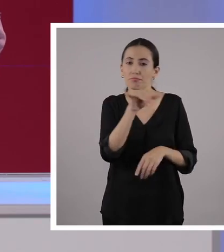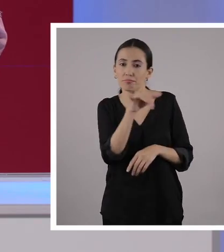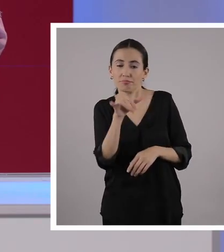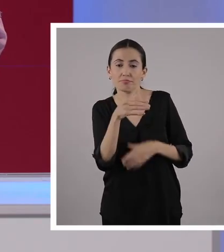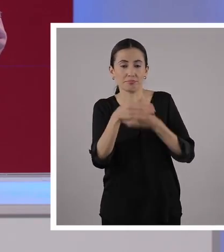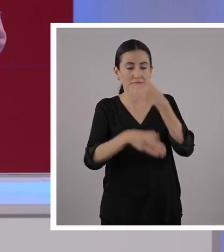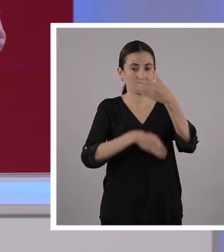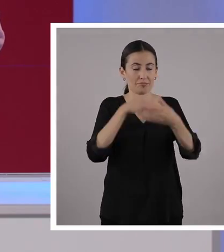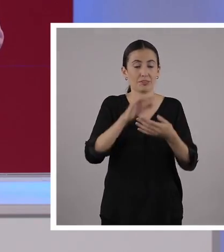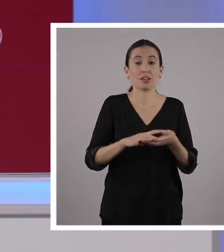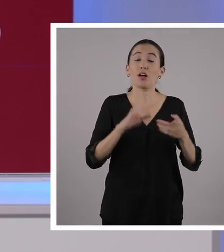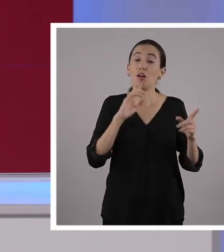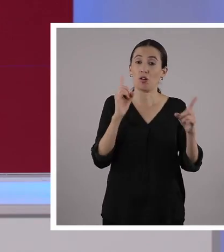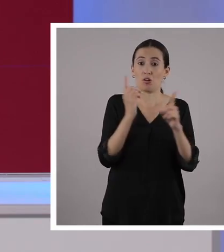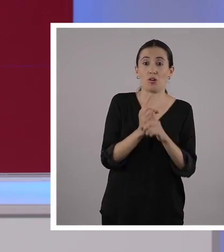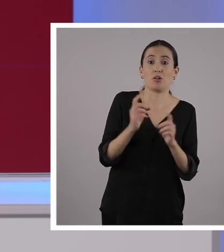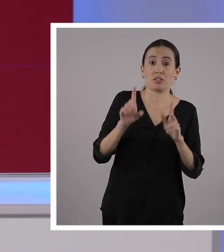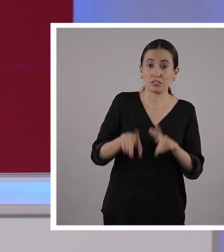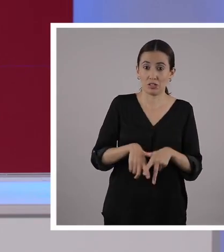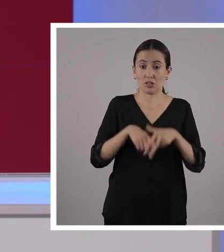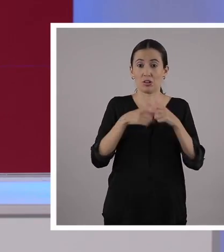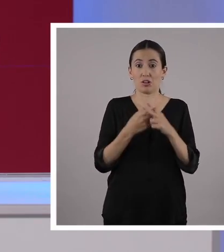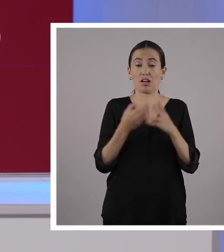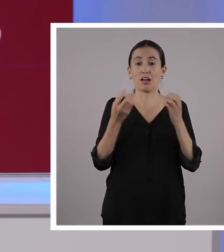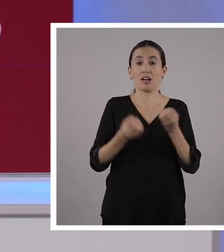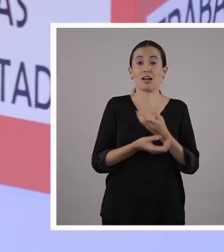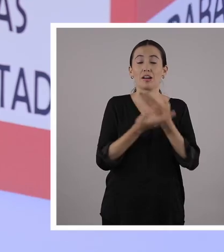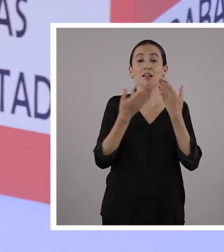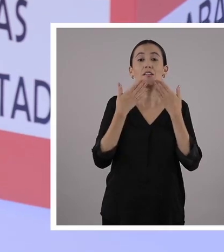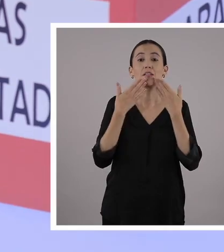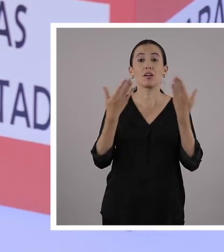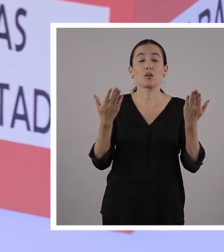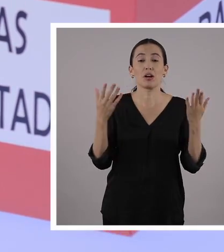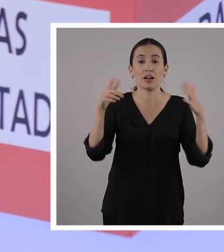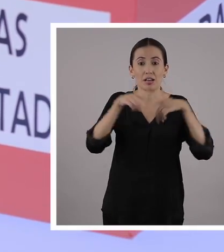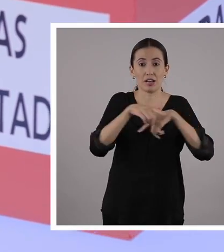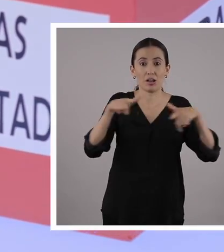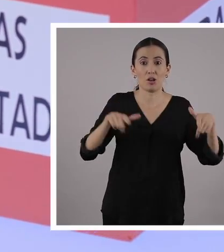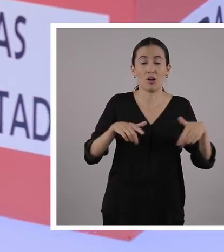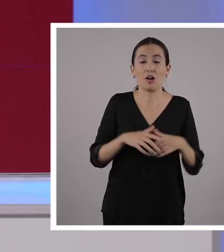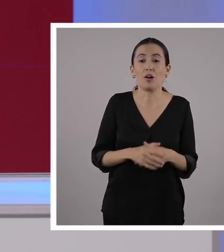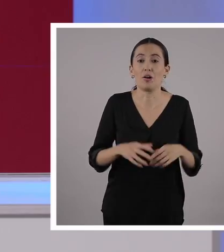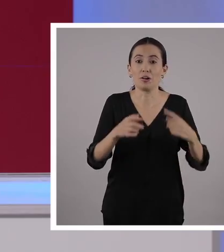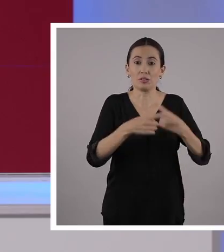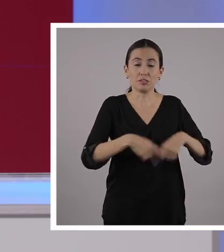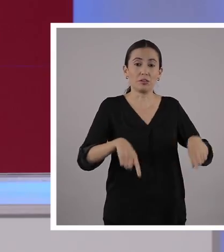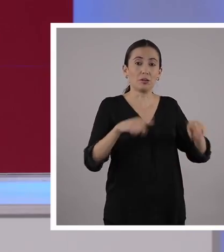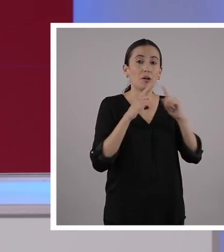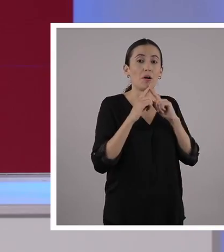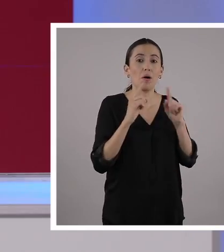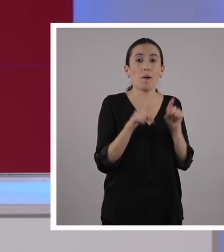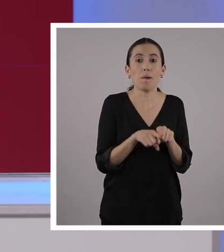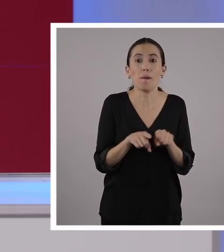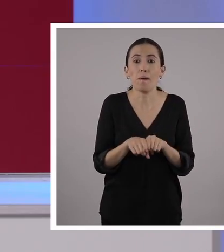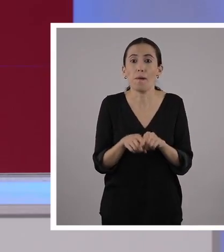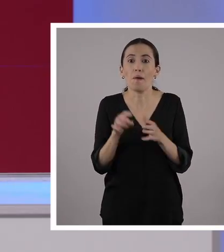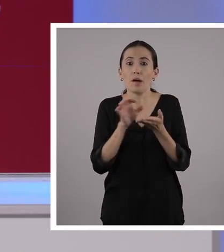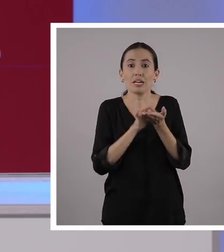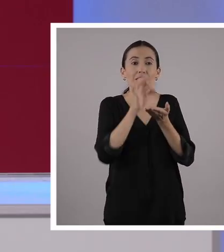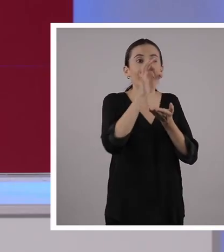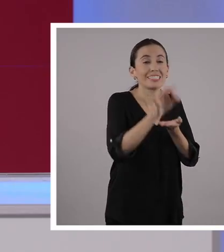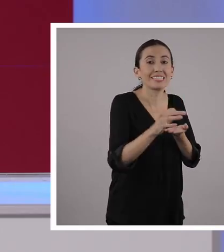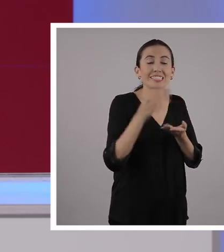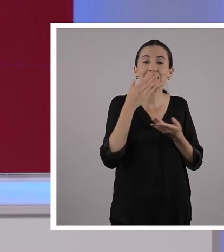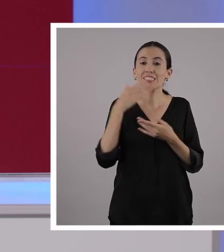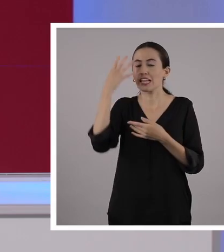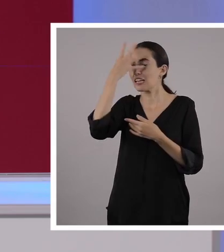vamos a identificar en esta historia esos elementos. Empezamos con el lugar. Pues ese lugar a mí me parecen las